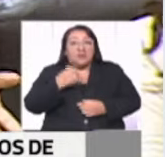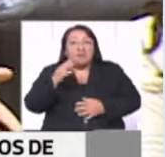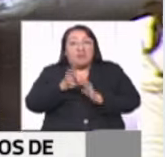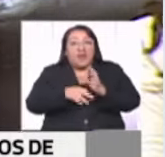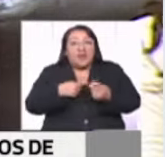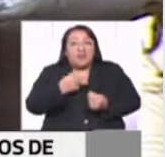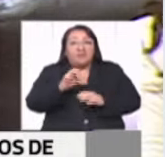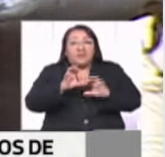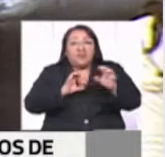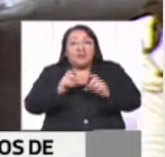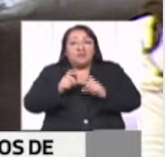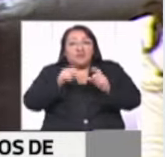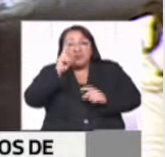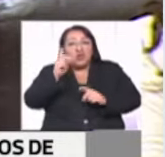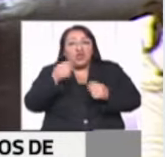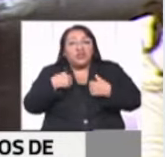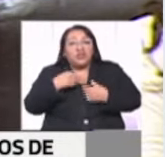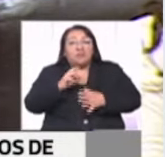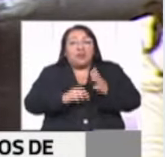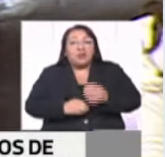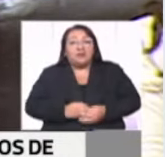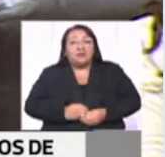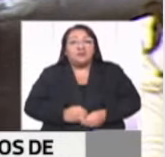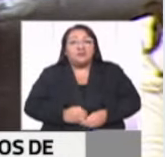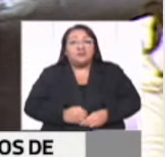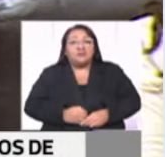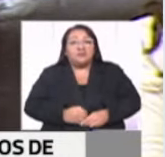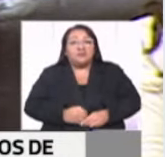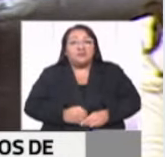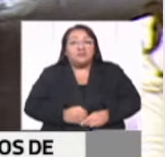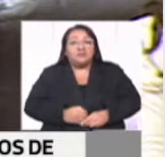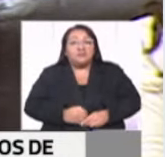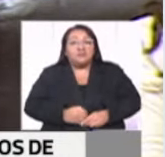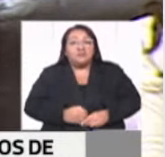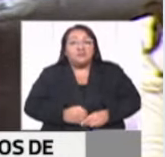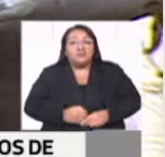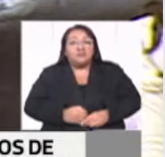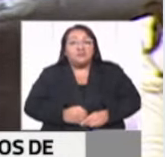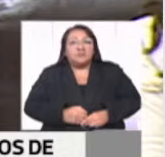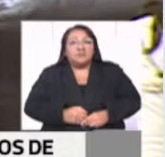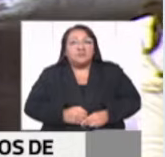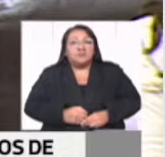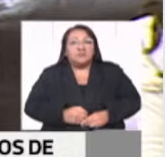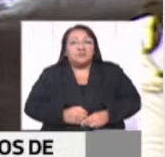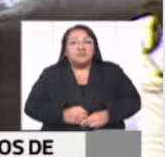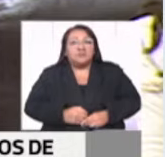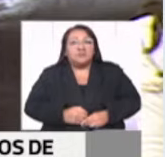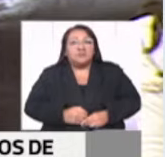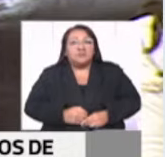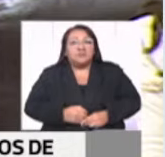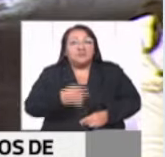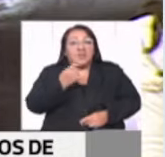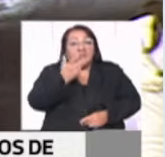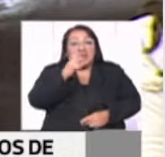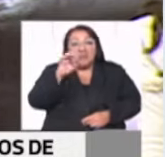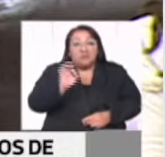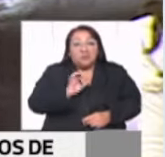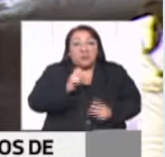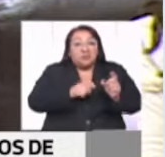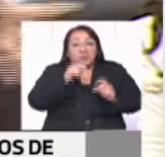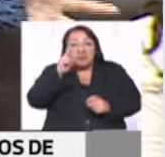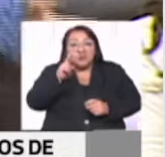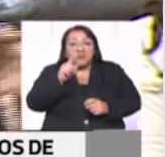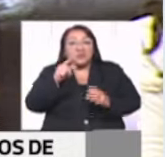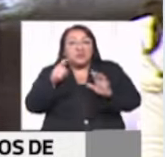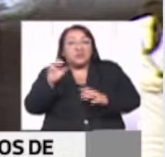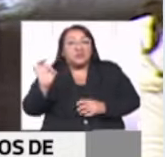planilla. ¿Y los peruanos que no están en planilla qué? ¿Para qué? ¿Para quiénes vamos a legislar nada más? ¿Para un 30% de peruanos y